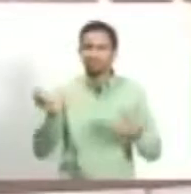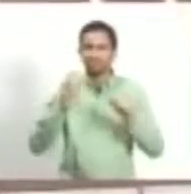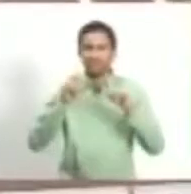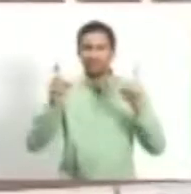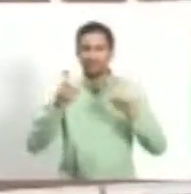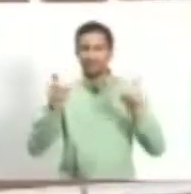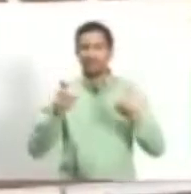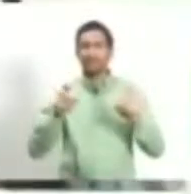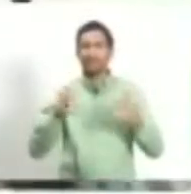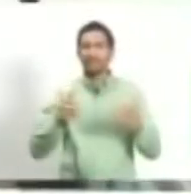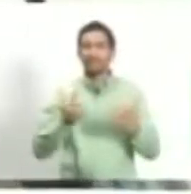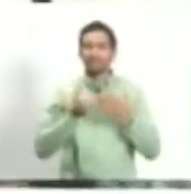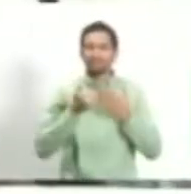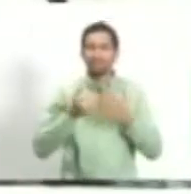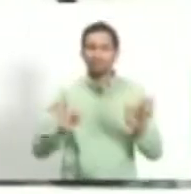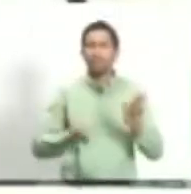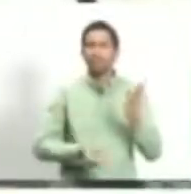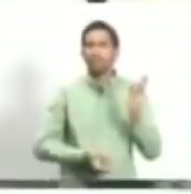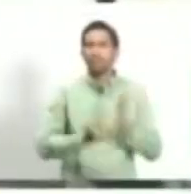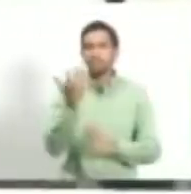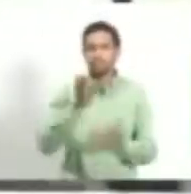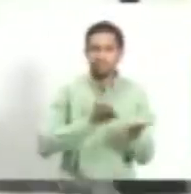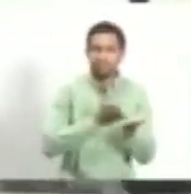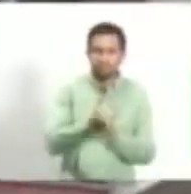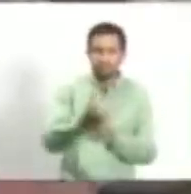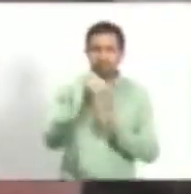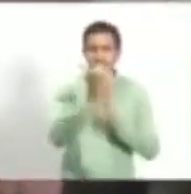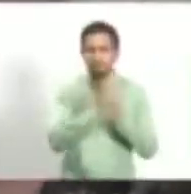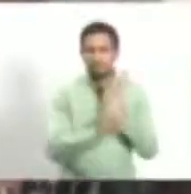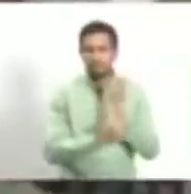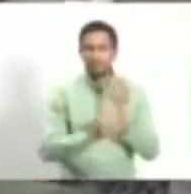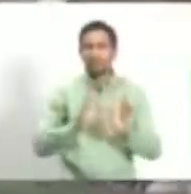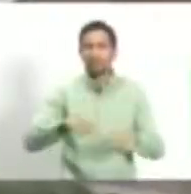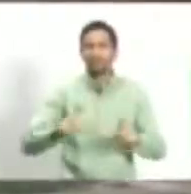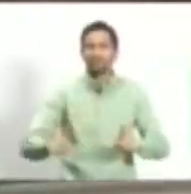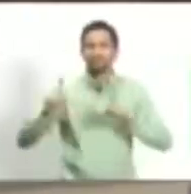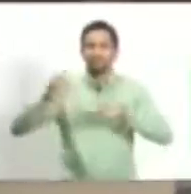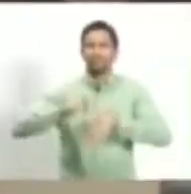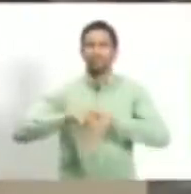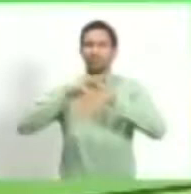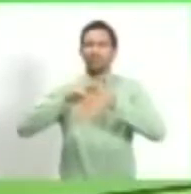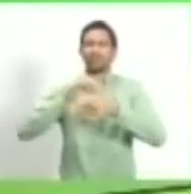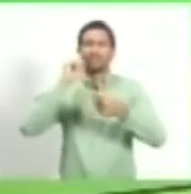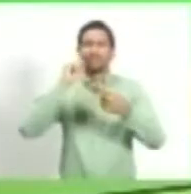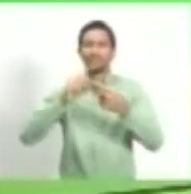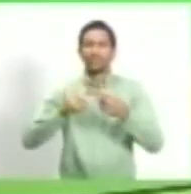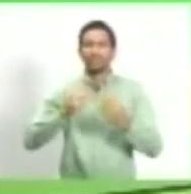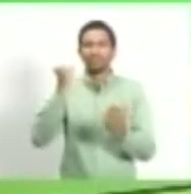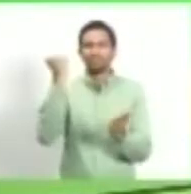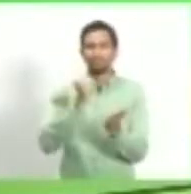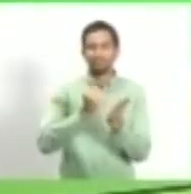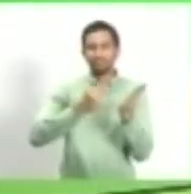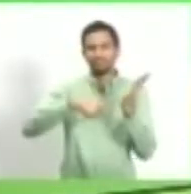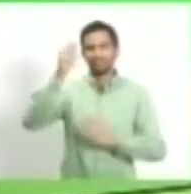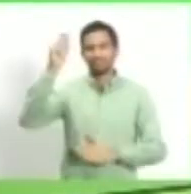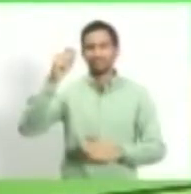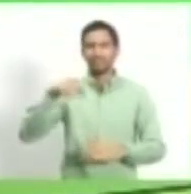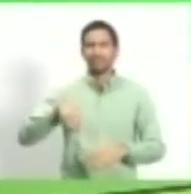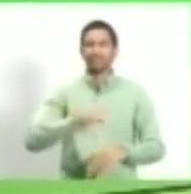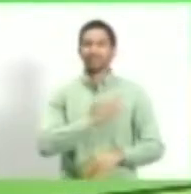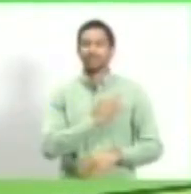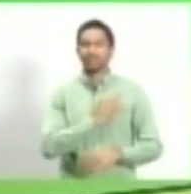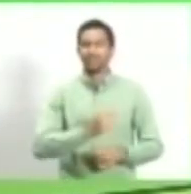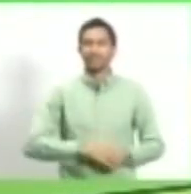abrir nuevas carreras, doctorados y especialmente el desarrollo de la acreditación institucional. Seguimos en nuestro recorrido